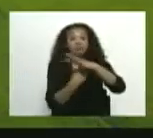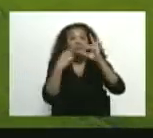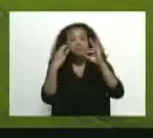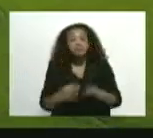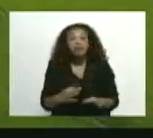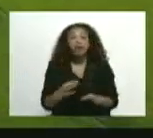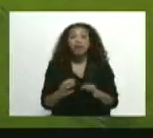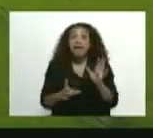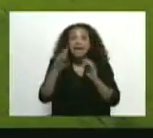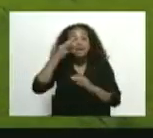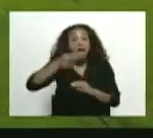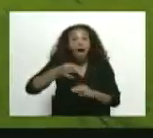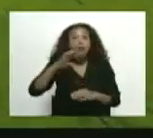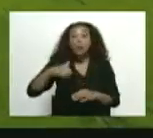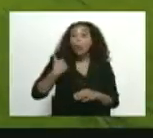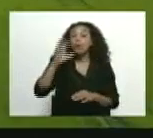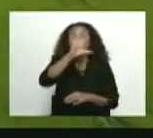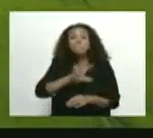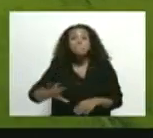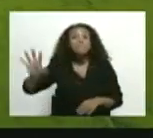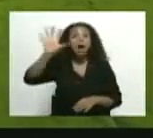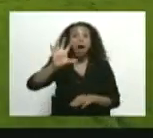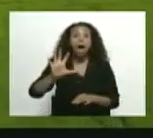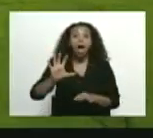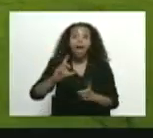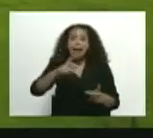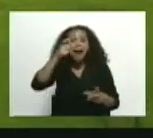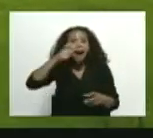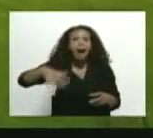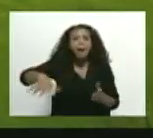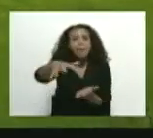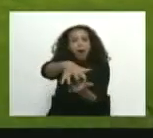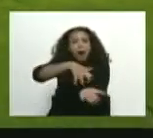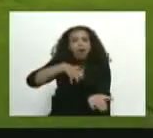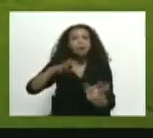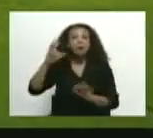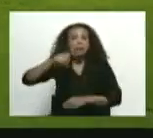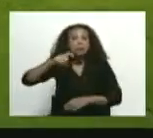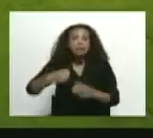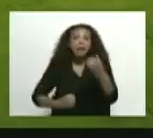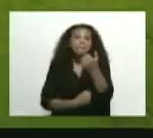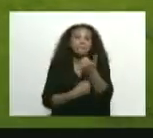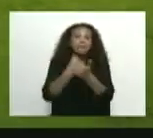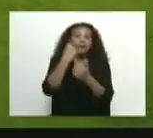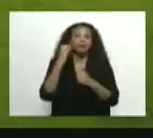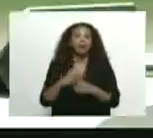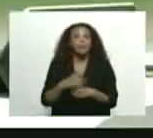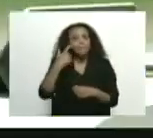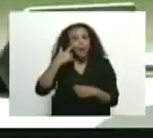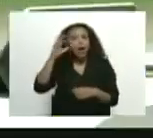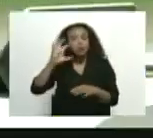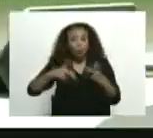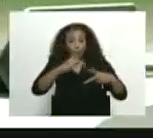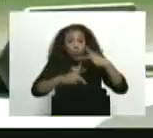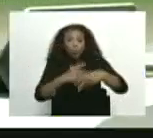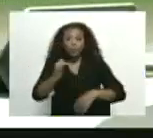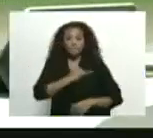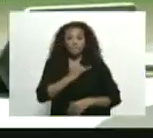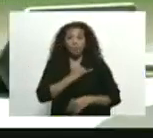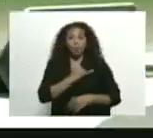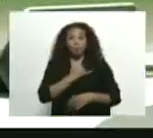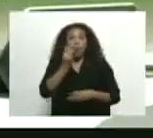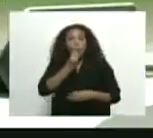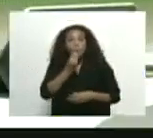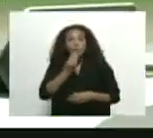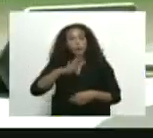de cualquier país en el mundo es el campo, es el agro. Vas a ser medido si produce tus alimentos o no los